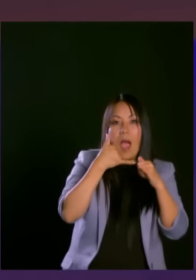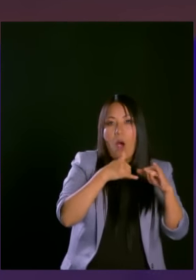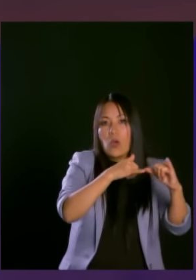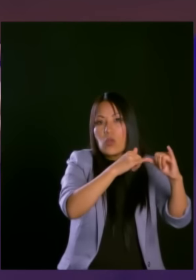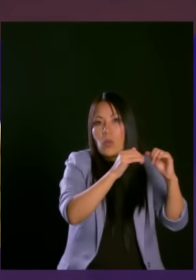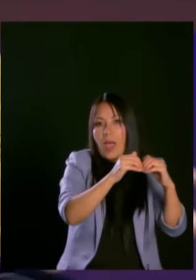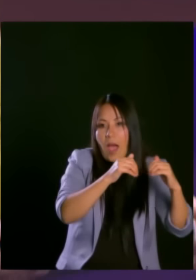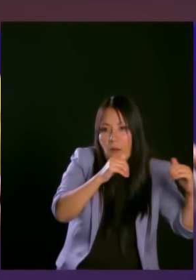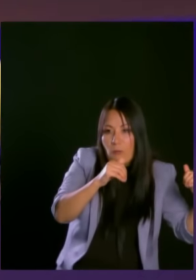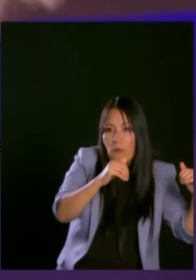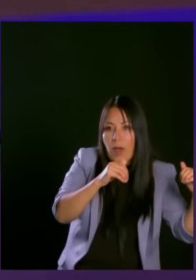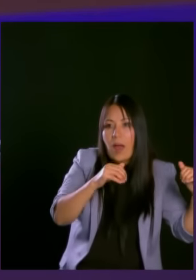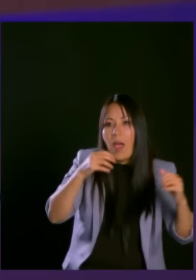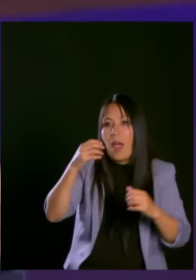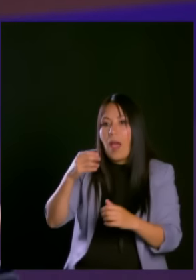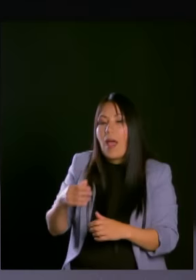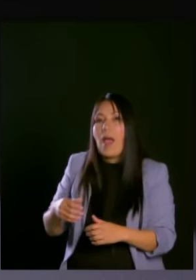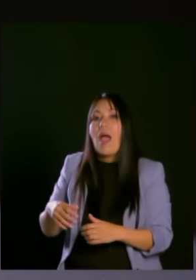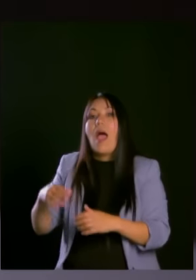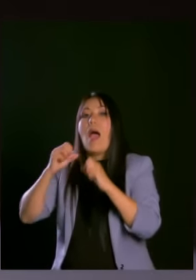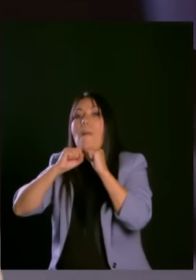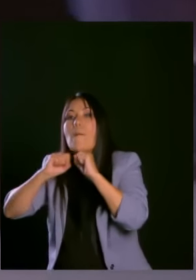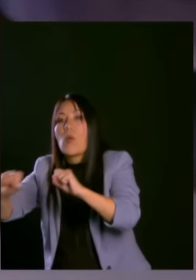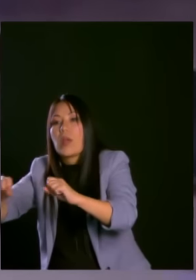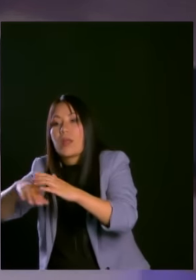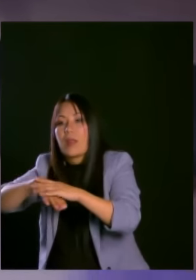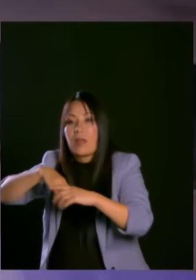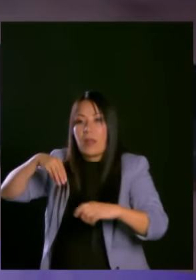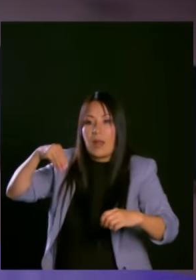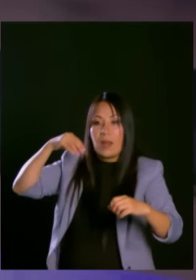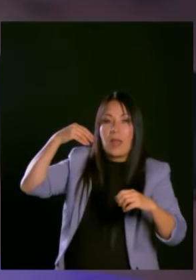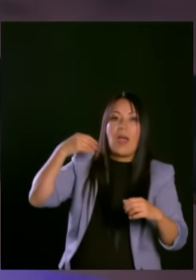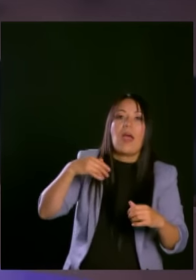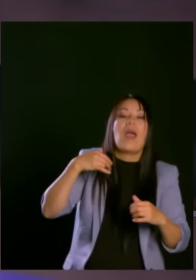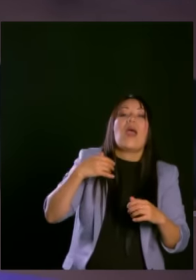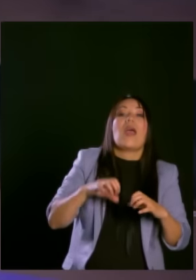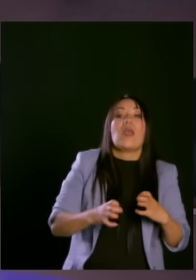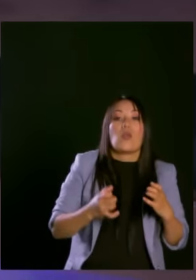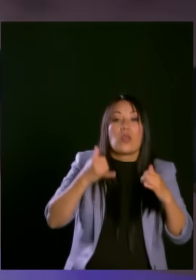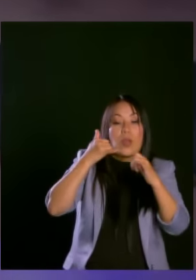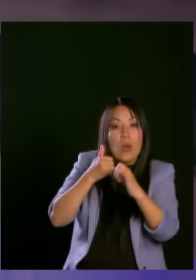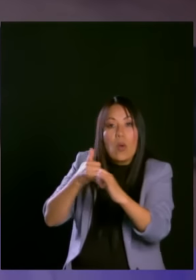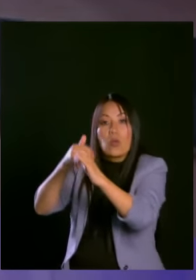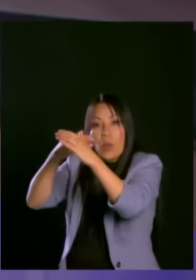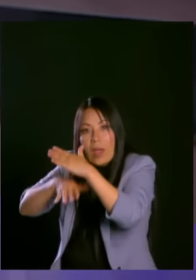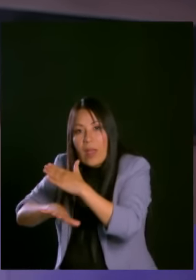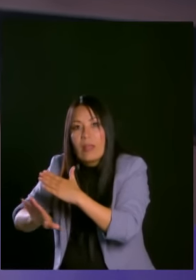Pon atención. Moisés le preguntó a Dios, ¿a quién vas a enviar conmigo?